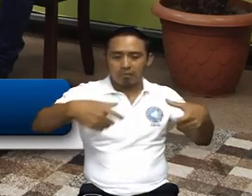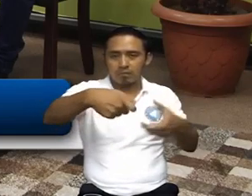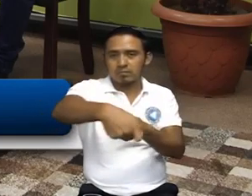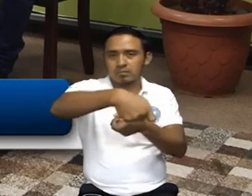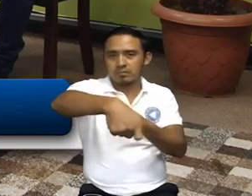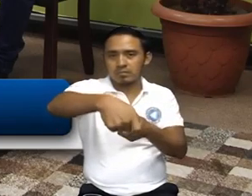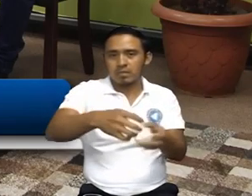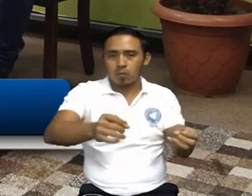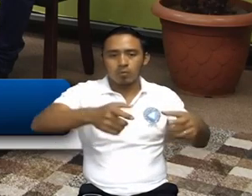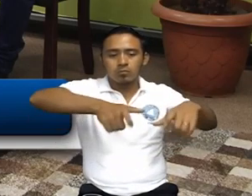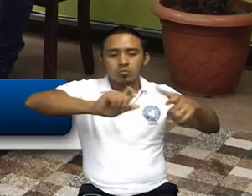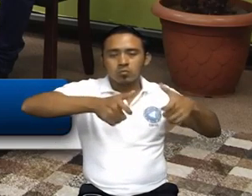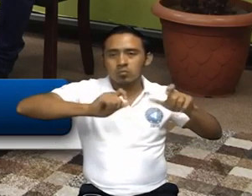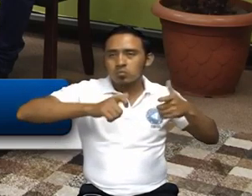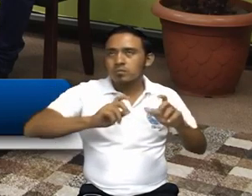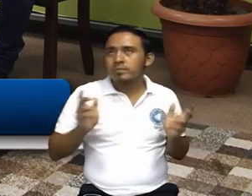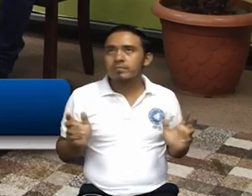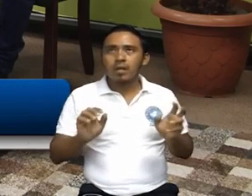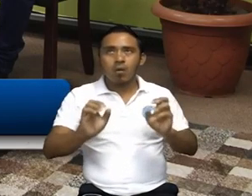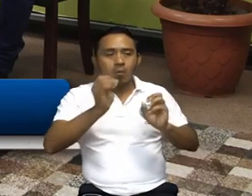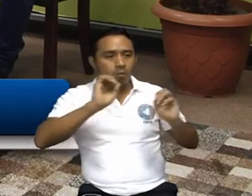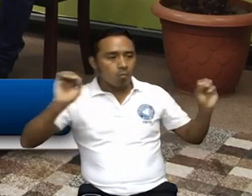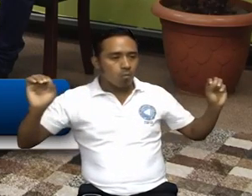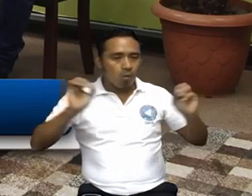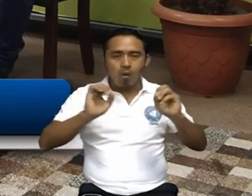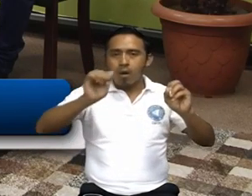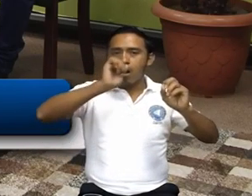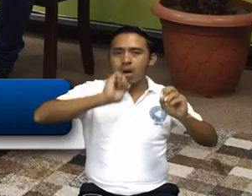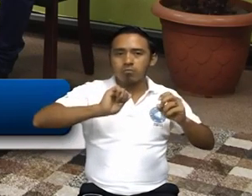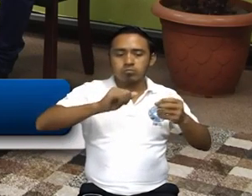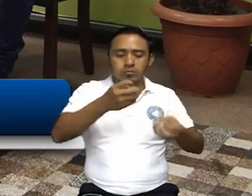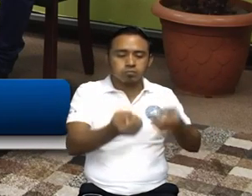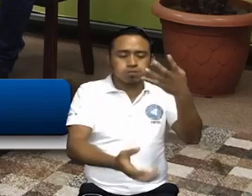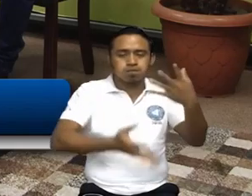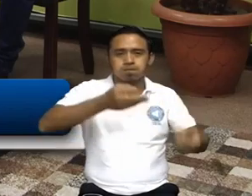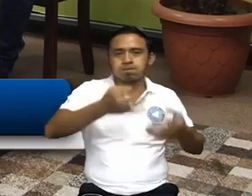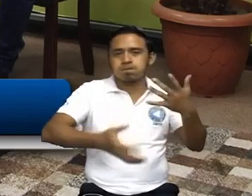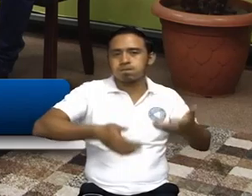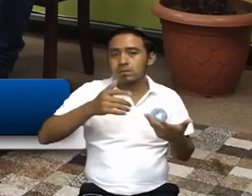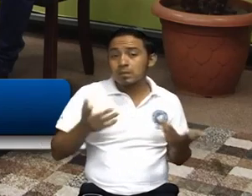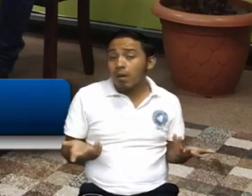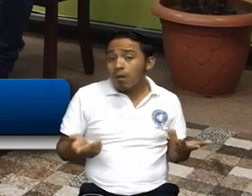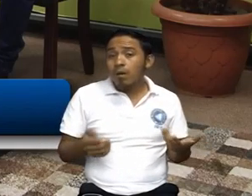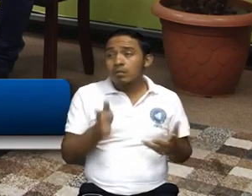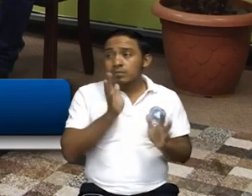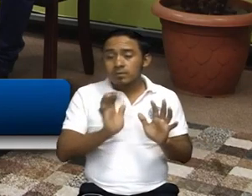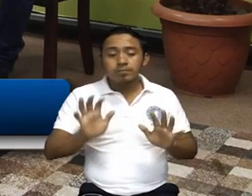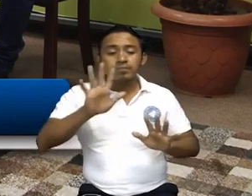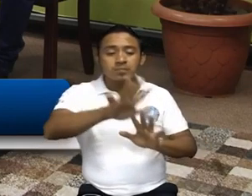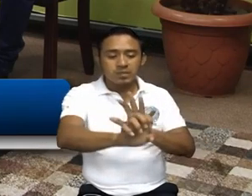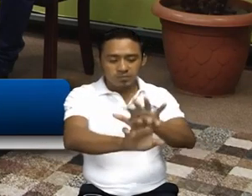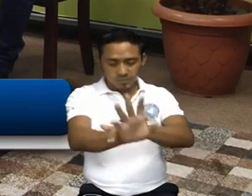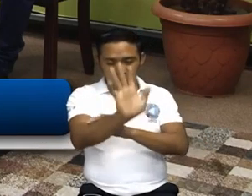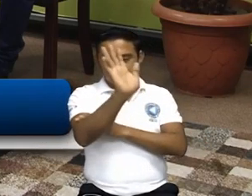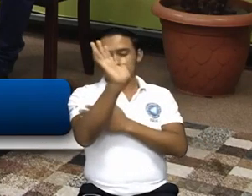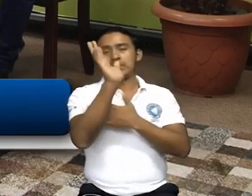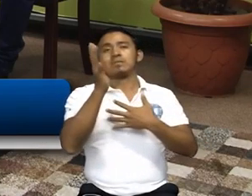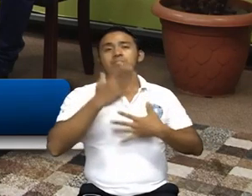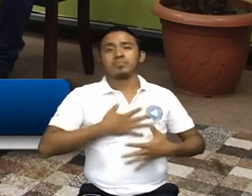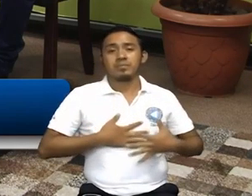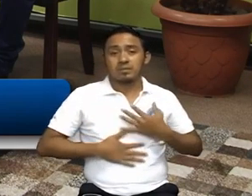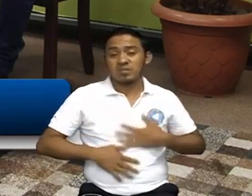o sopa o agua que está hirviendo para hervir verdura, etcétera. Entonces el niño accidentalmente se puede traer